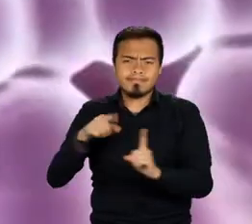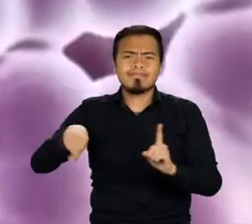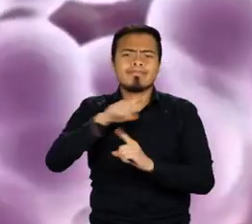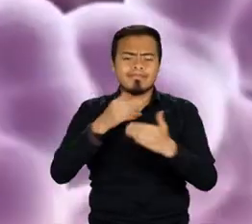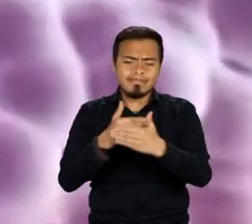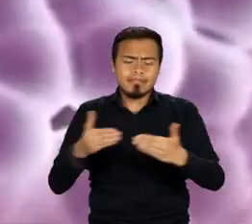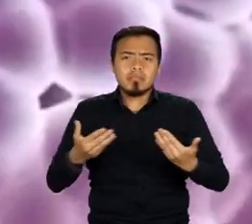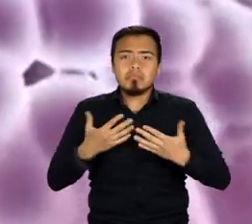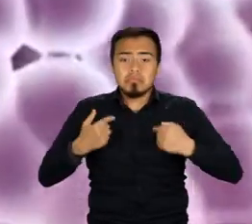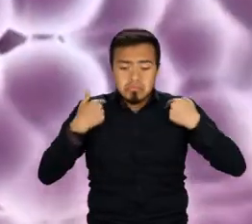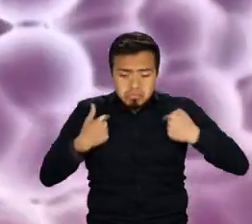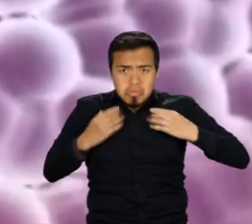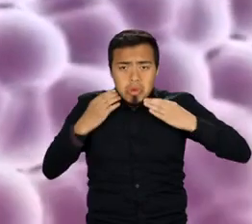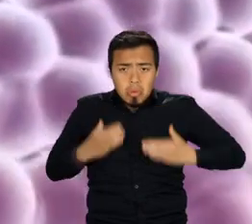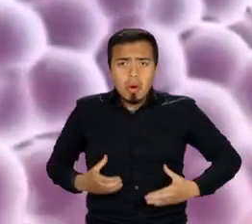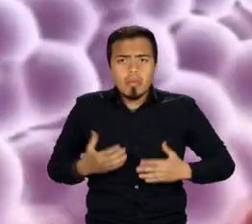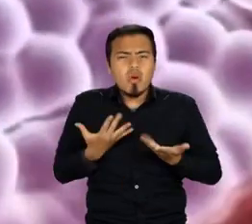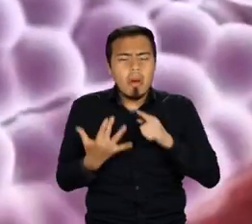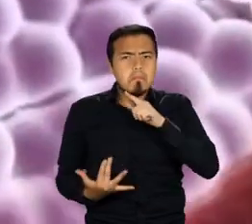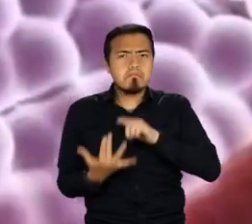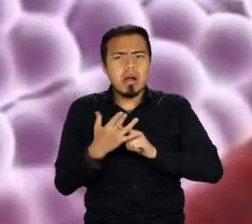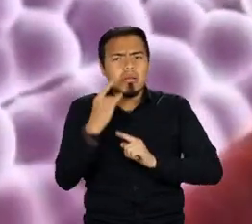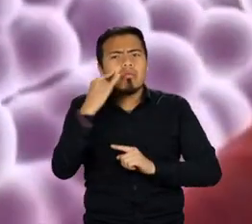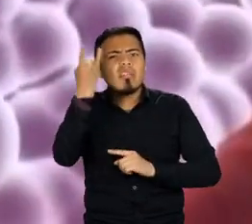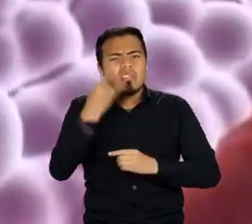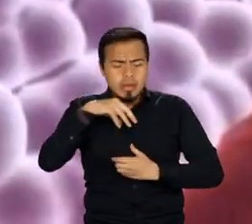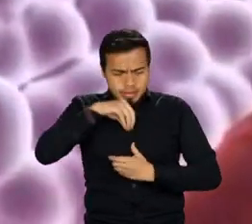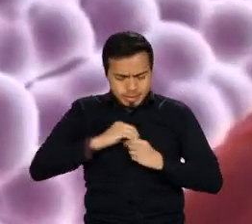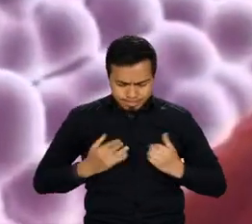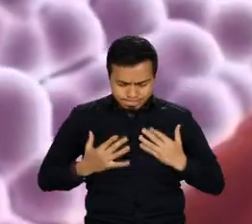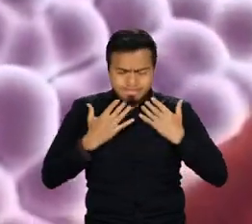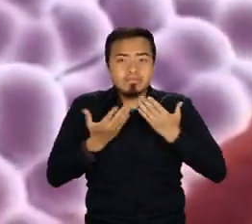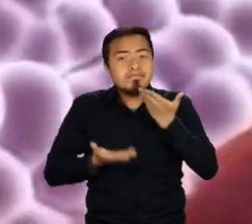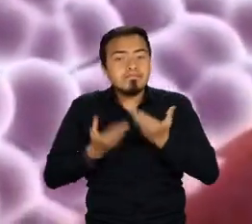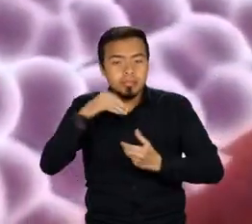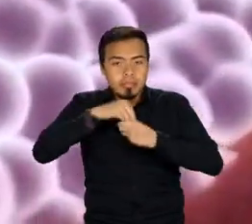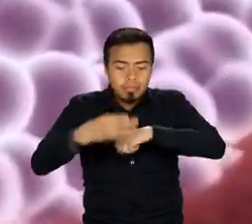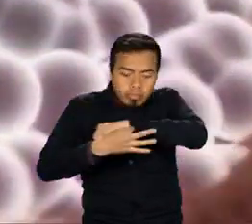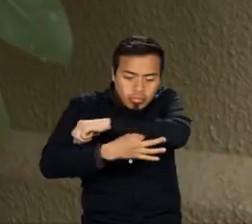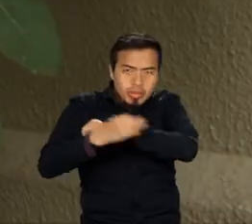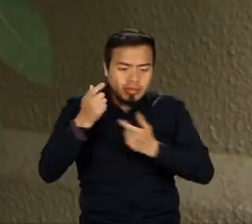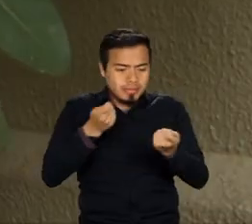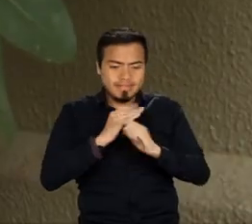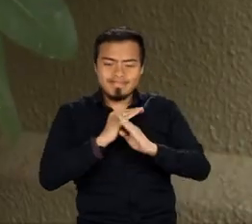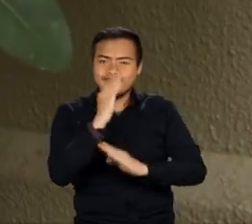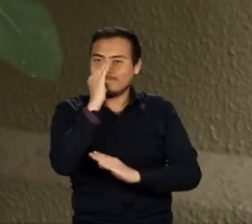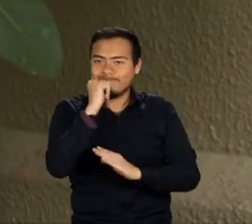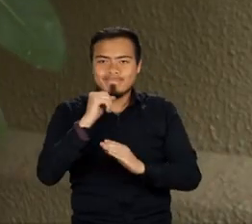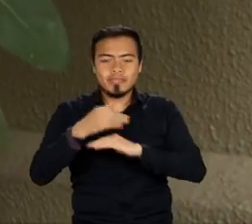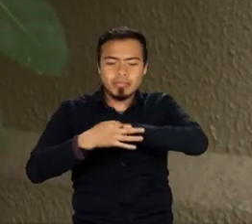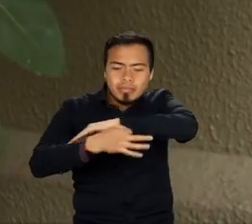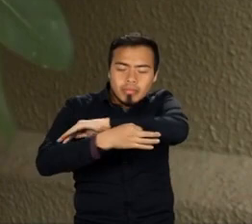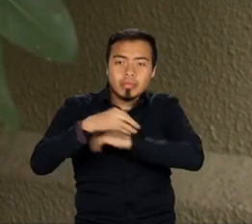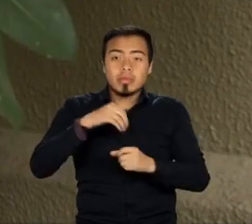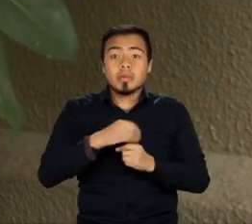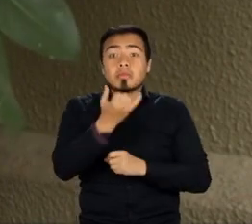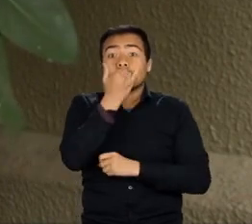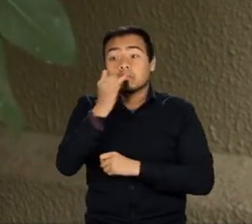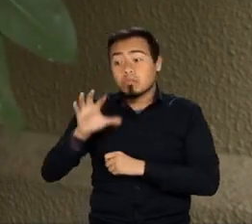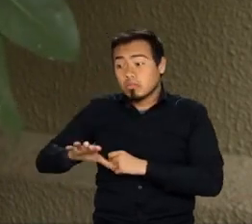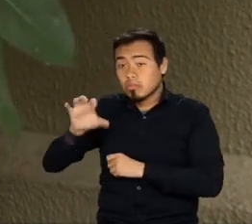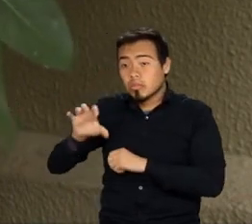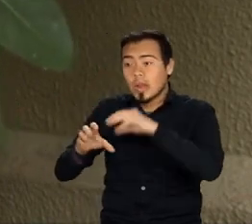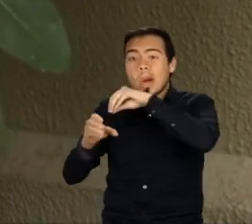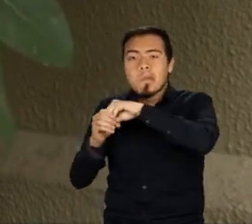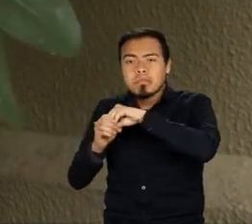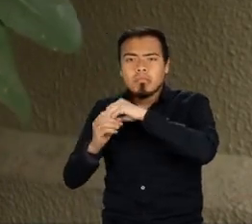en cualquier parte del cuerpo debido al crecimiento y la diseminación incontrolada de las células. El cáncer en la edad pediátrica